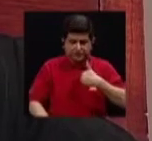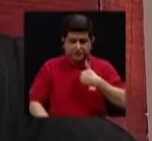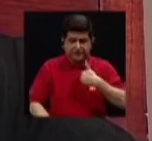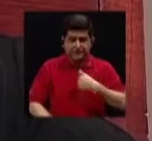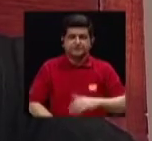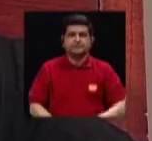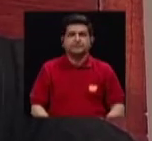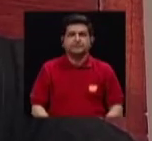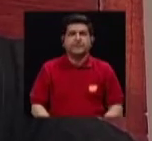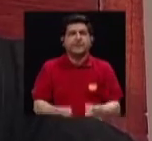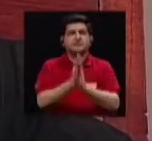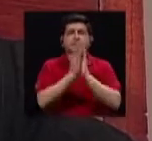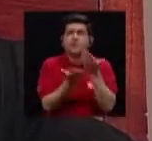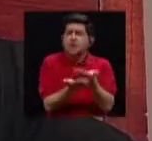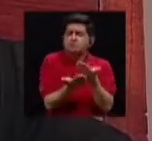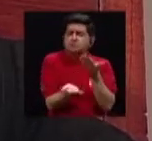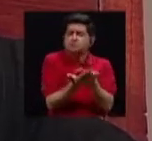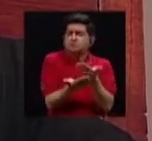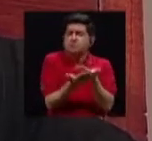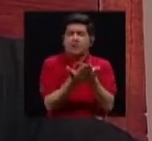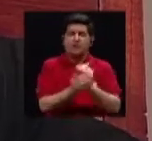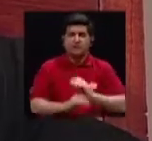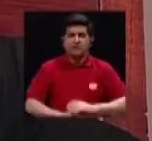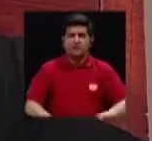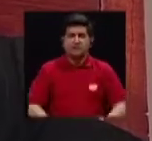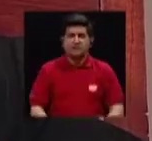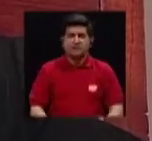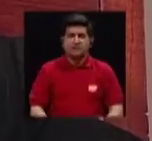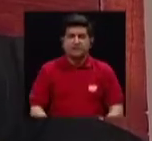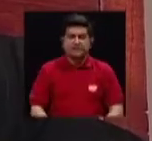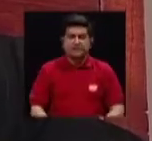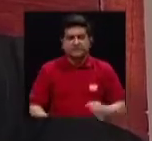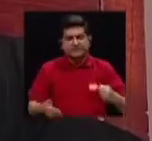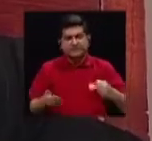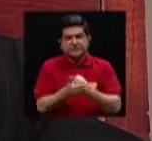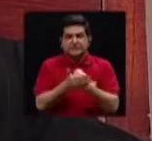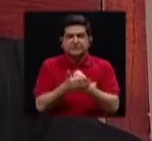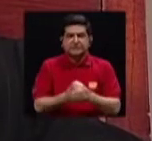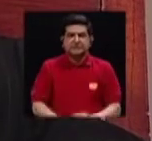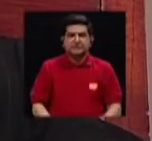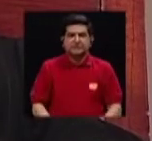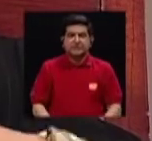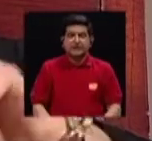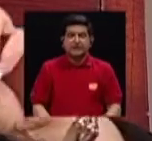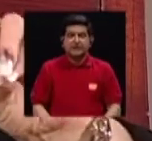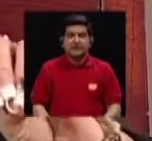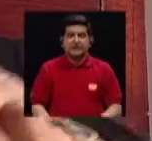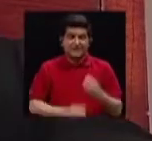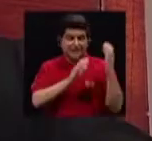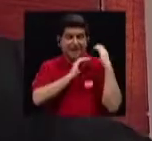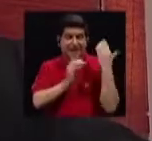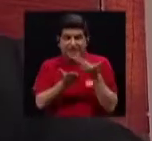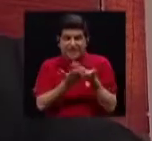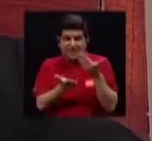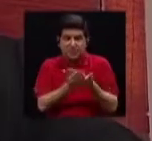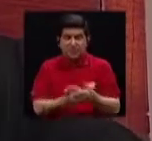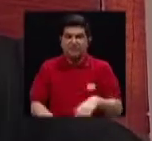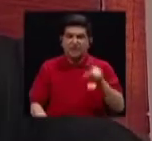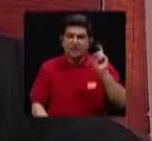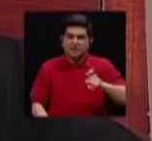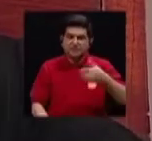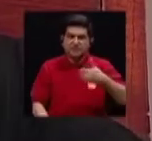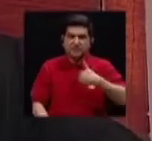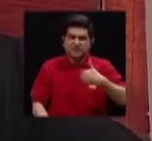Se nos piden pruebas, tenemos que, lamentablemente, la carga probatoria que debería ir dirigida